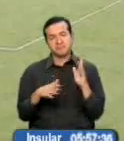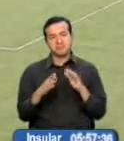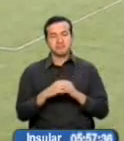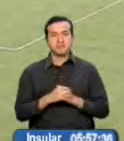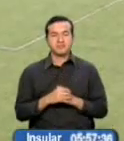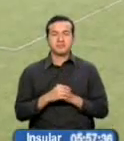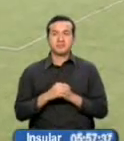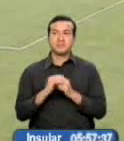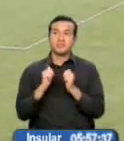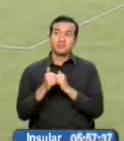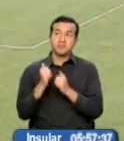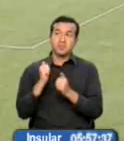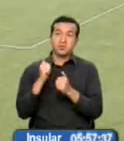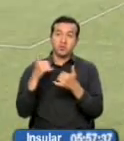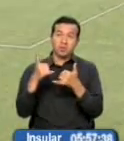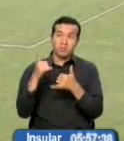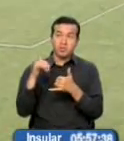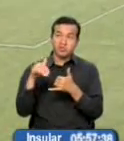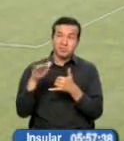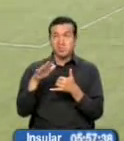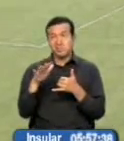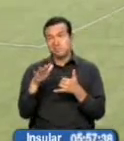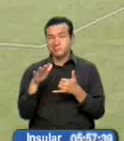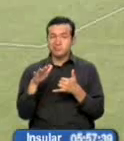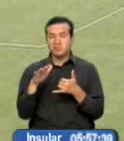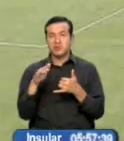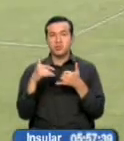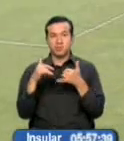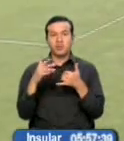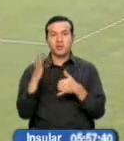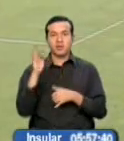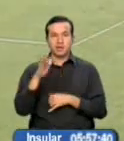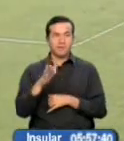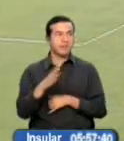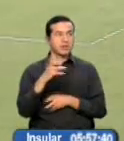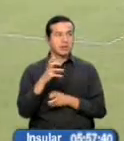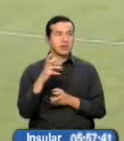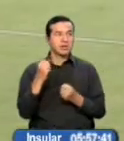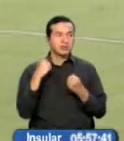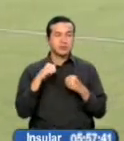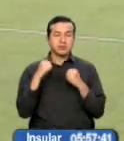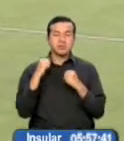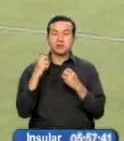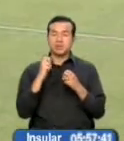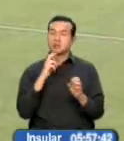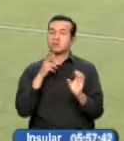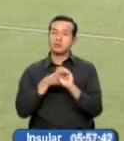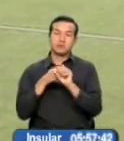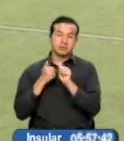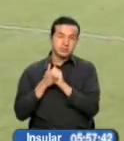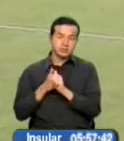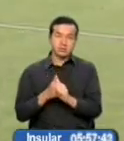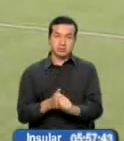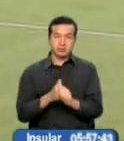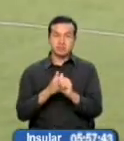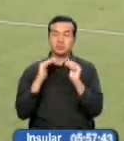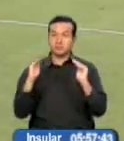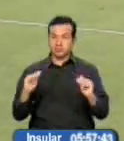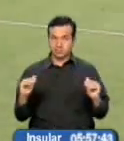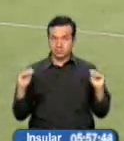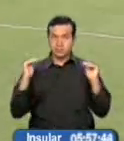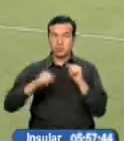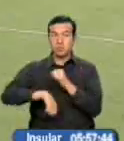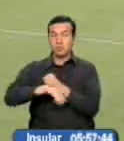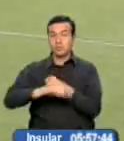para llegar a la Copa Sudamericana, alguna opción matemática. Pero el Delfín, en cambio, tratando de asegurar la permanencia en la máxima categoría del